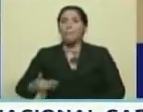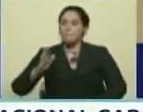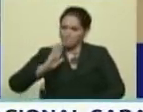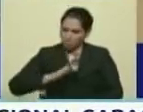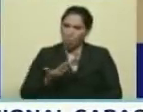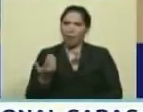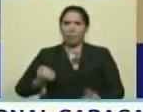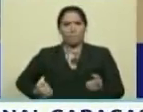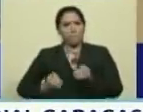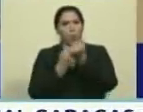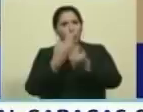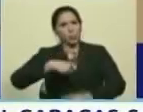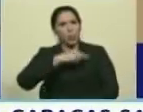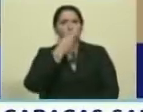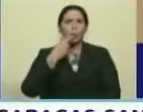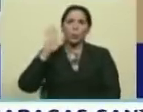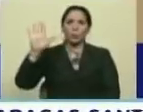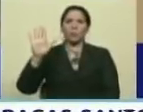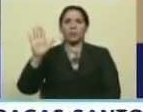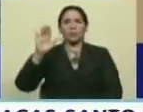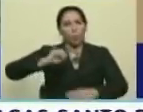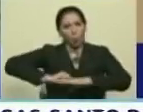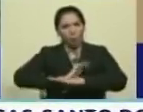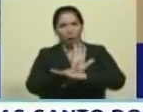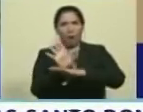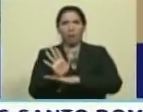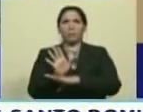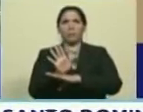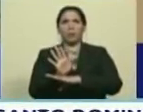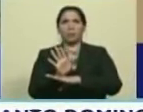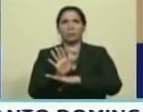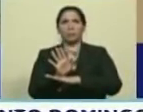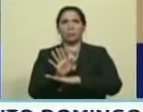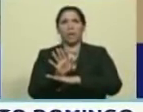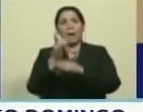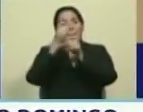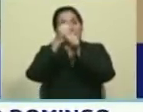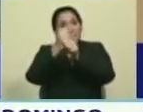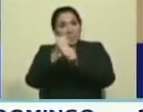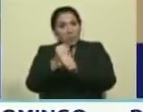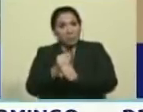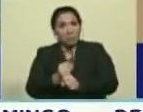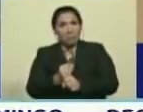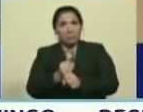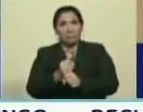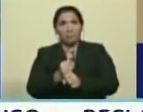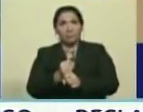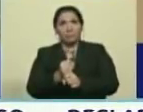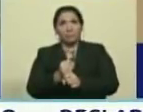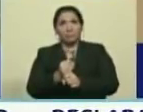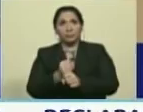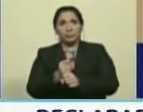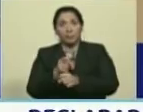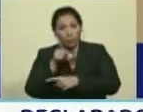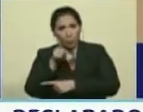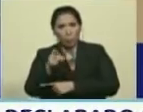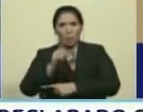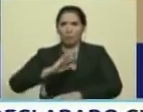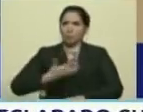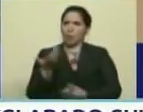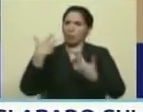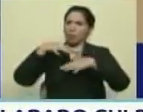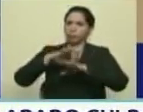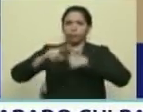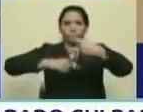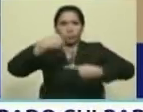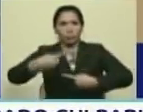contar con nuestro compromiso estricto con el ALBA y esperamos que usted tenga éxito en su